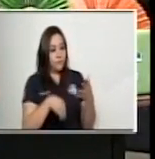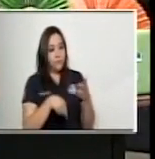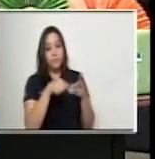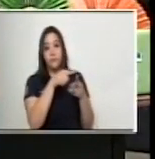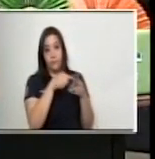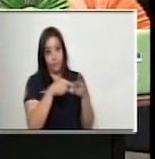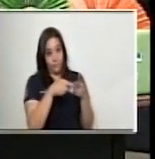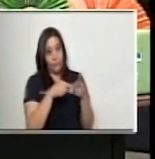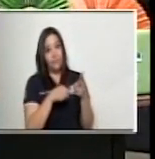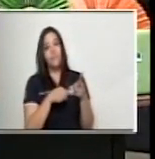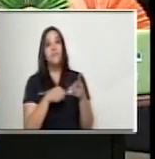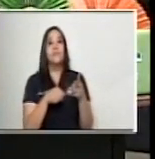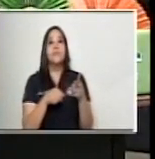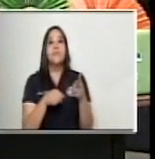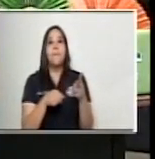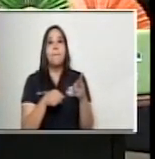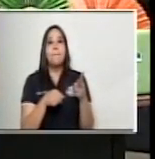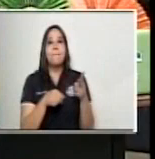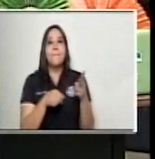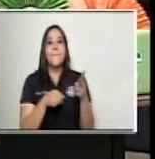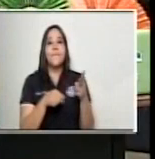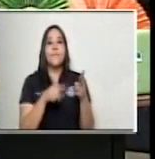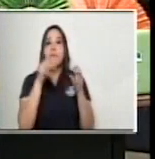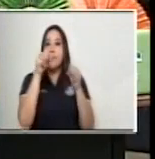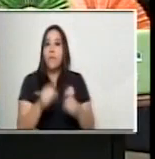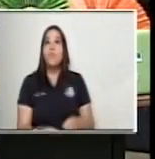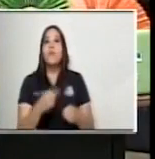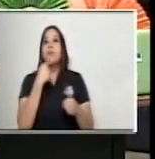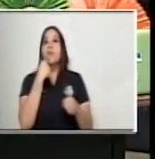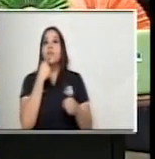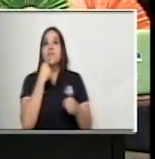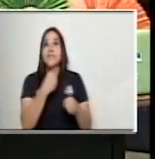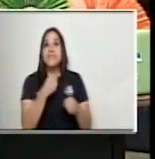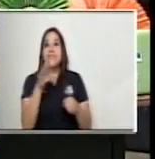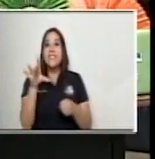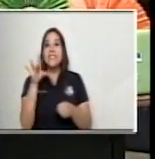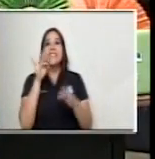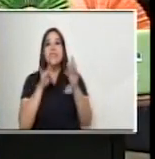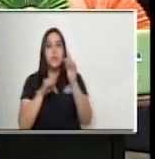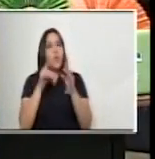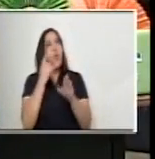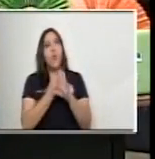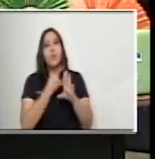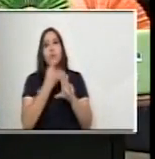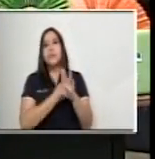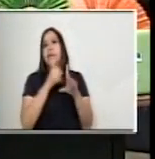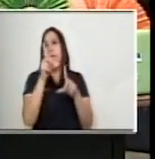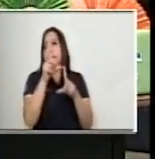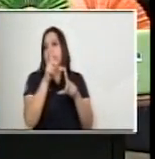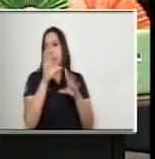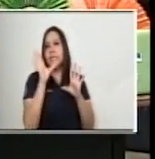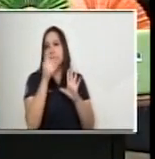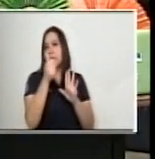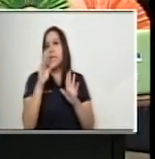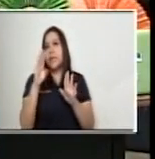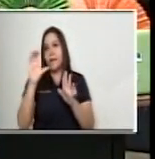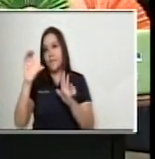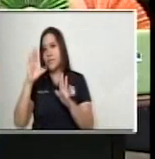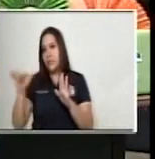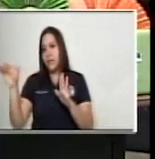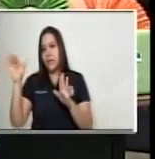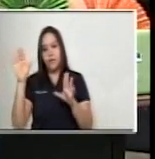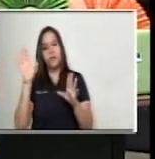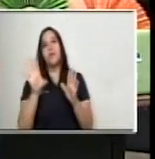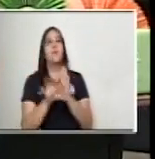definición general de proposiciones, podemos hacer uso de las letras del abecedario. Por ejemplo, con la